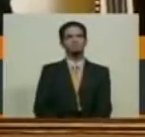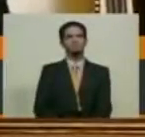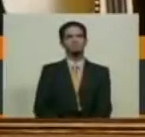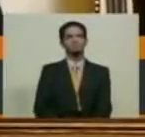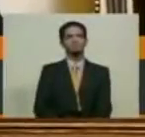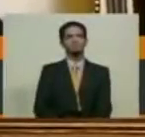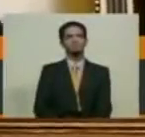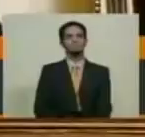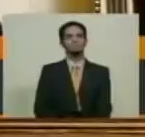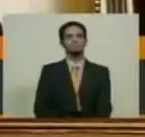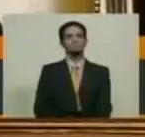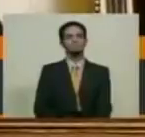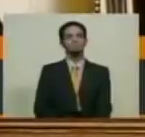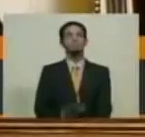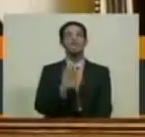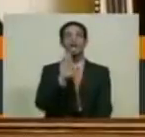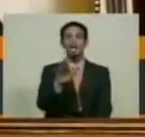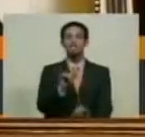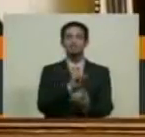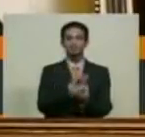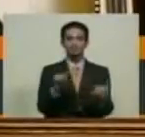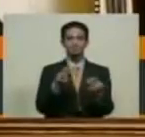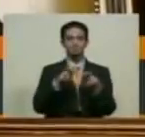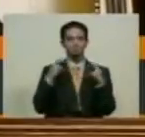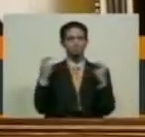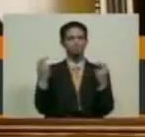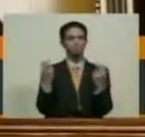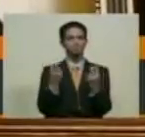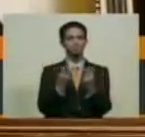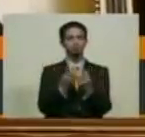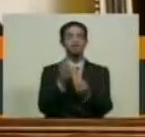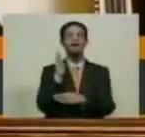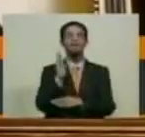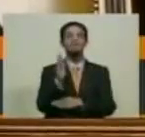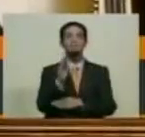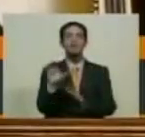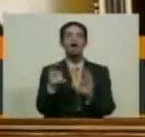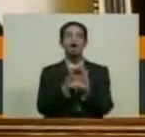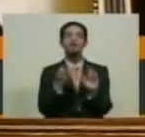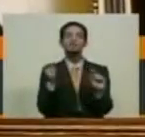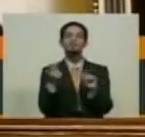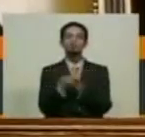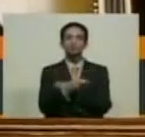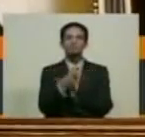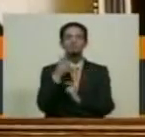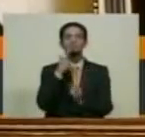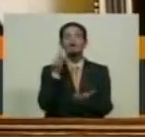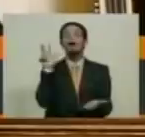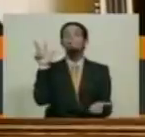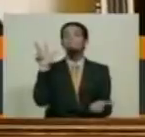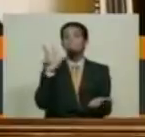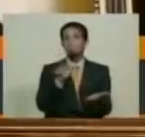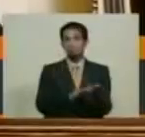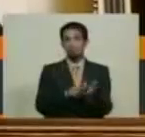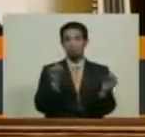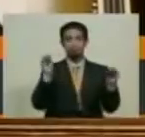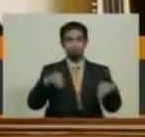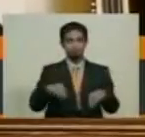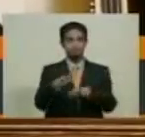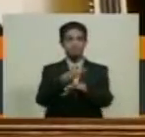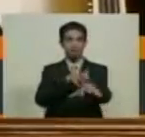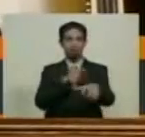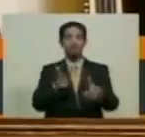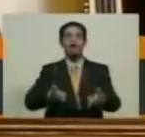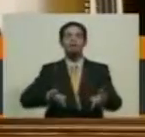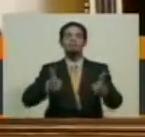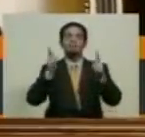De esta manera culmina esta sesión ordinaria de la Asamblea Nacional Constituyente, donde se ha aprobado de manera unánime la autorización de